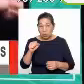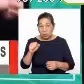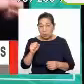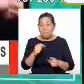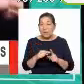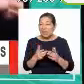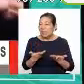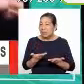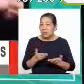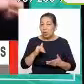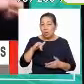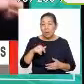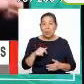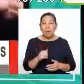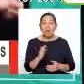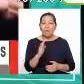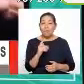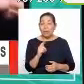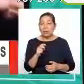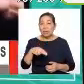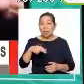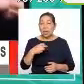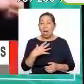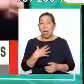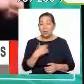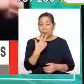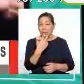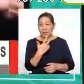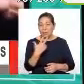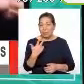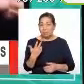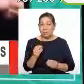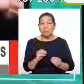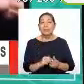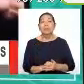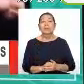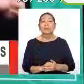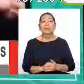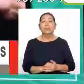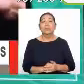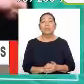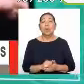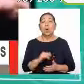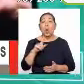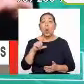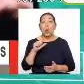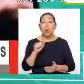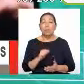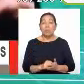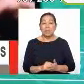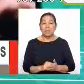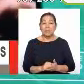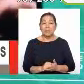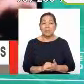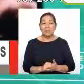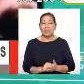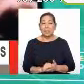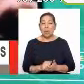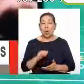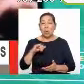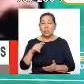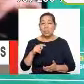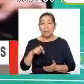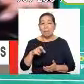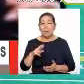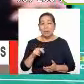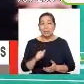Se trata de José Leonardo Fuentes Núñez, de 33 años, alias Leo, Jesús Antonio López Cedeño y José Manuel